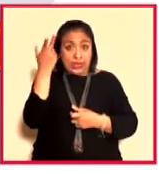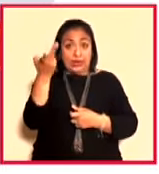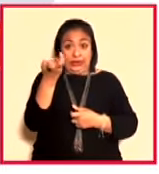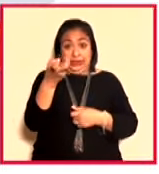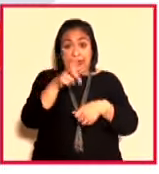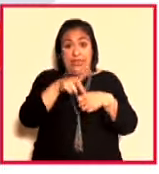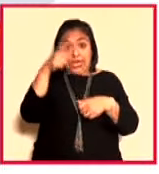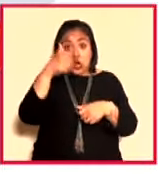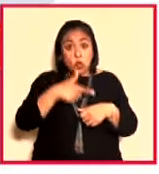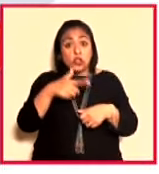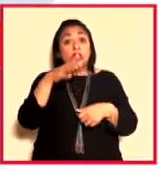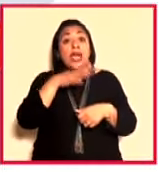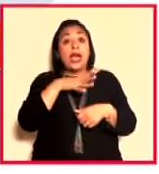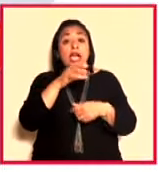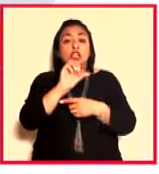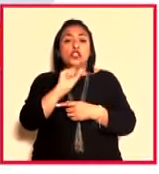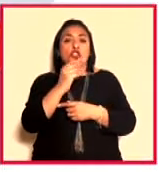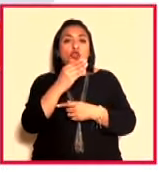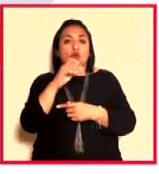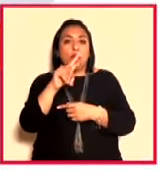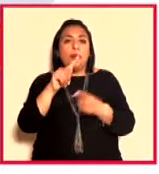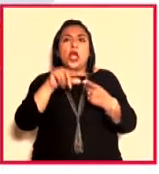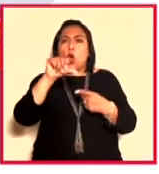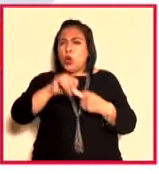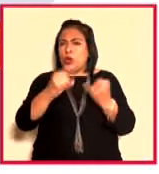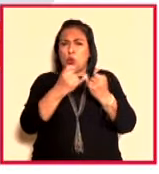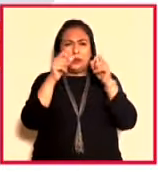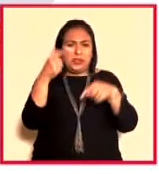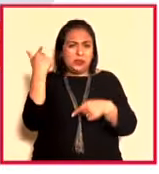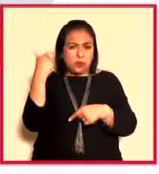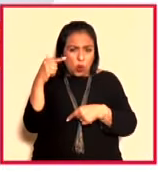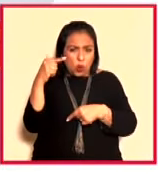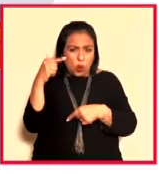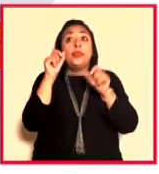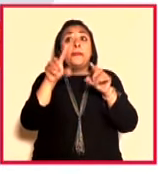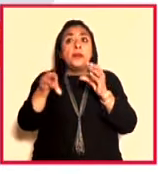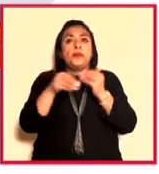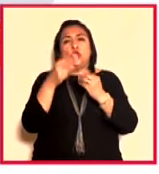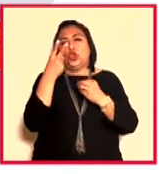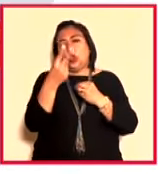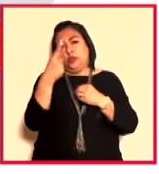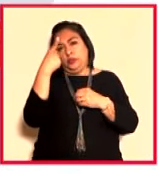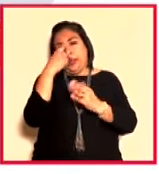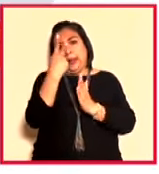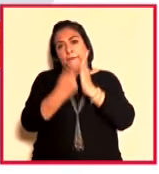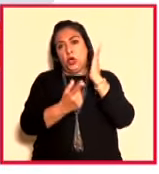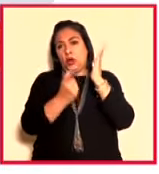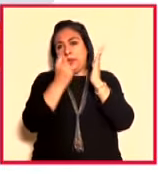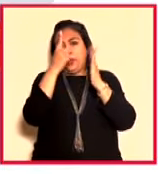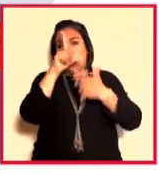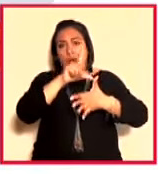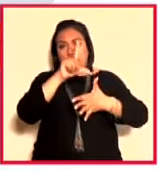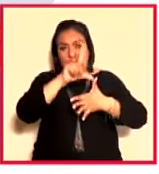contemplan las obras de Schubert y Purcell que hoy interpretarán en Guadalajara, pero también se incluyen 2 piezas para el programa de autores